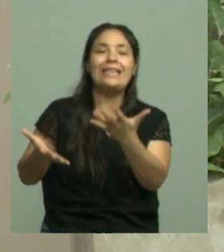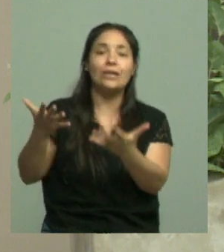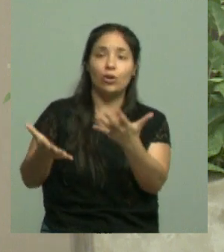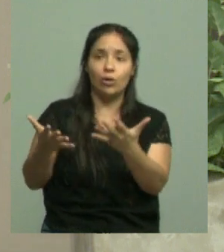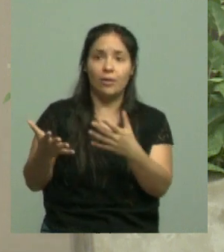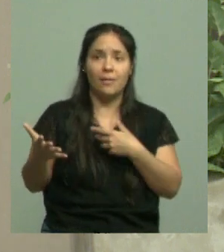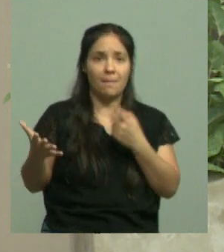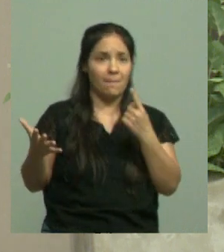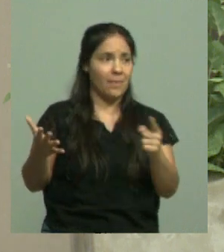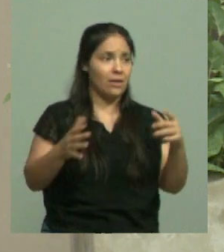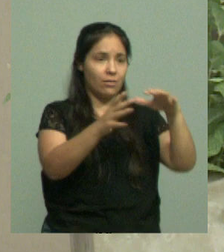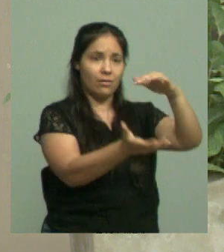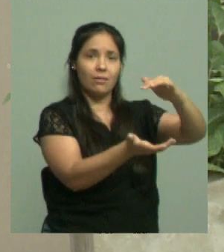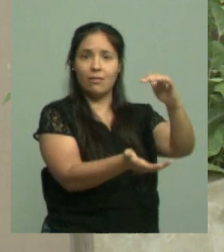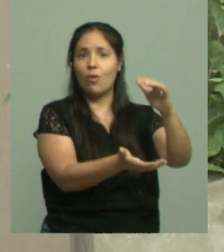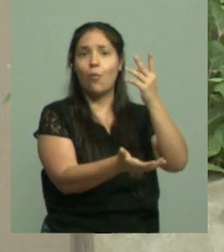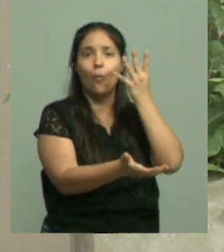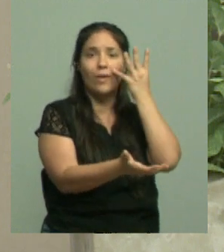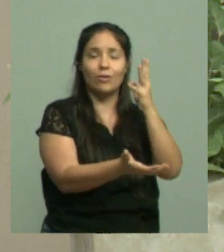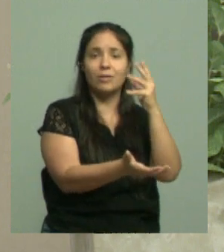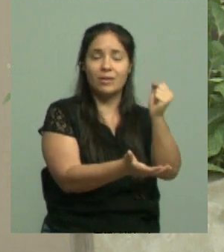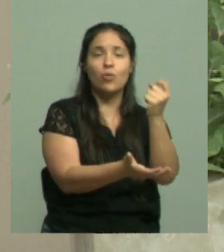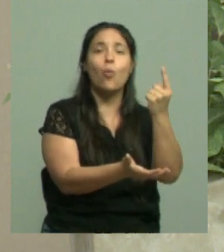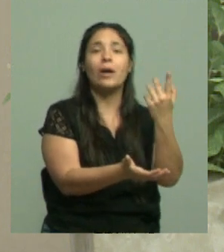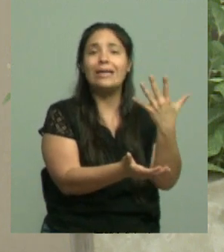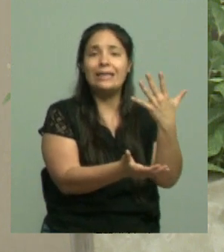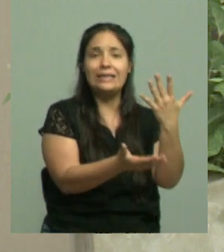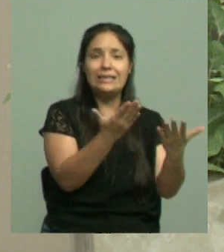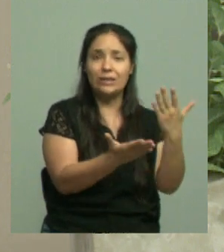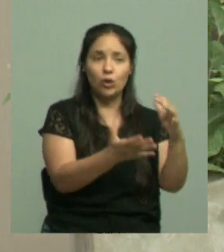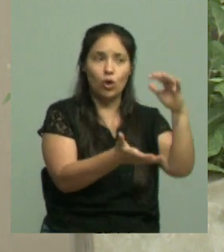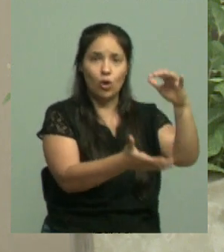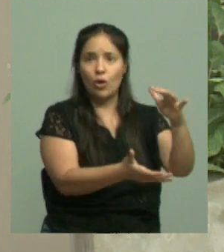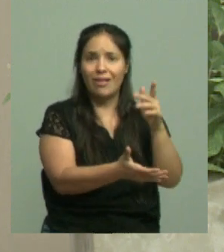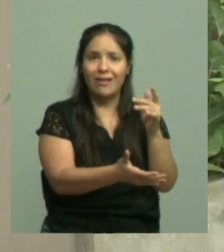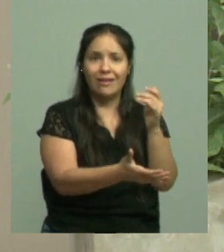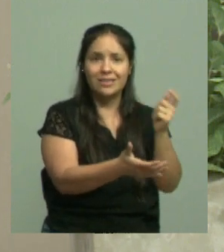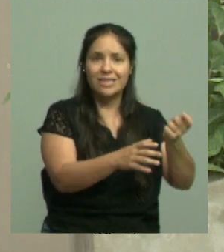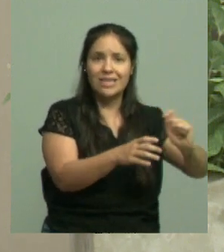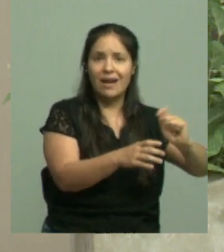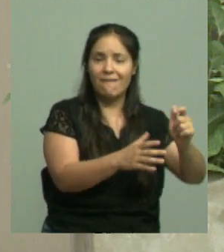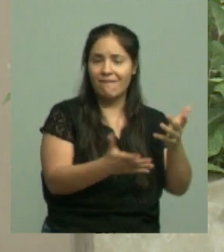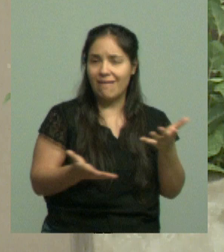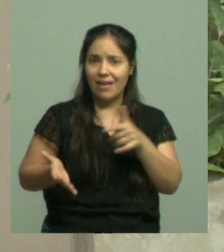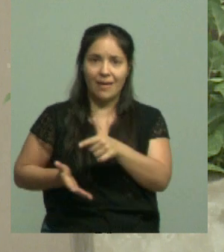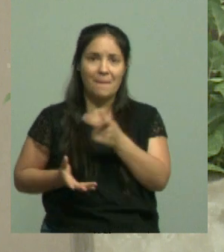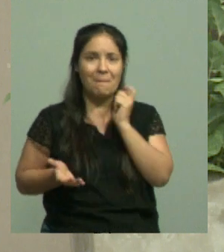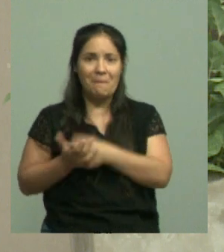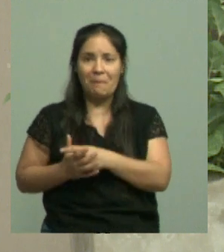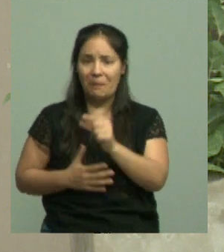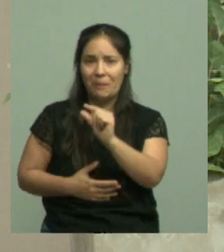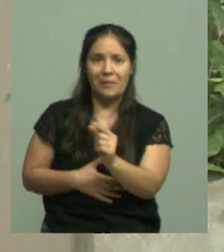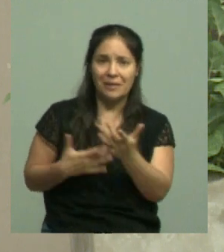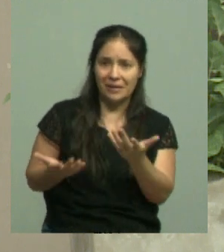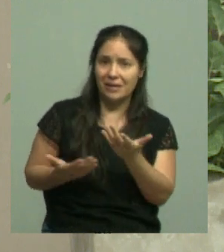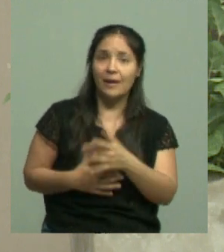cobrando 4.000 pesos el kilo o más el kilo de yerba. Bueno, ¿por qué Sí. además se da esa situación? Digo, hay una realidad que